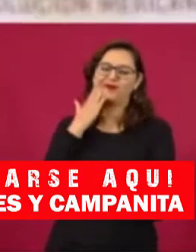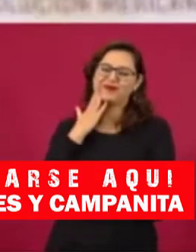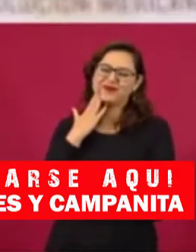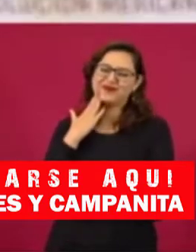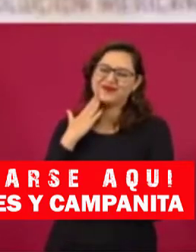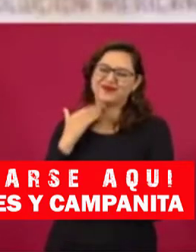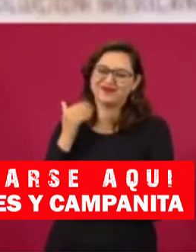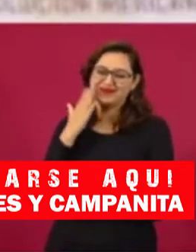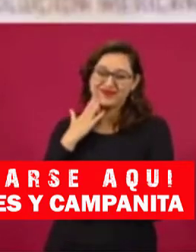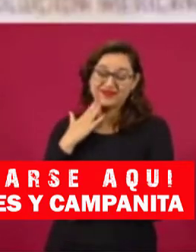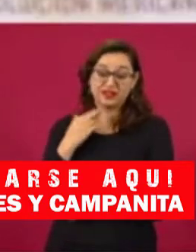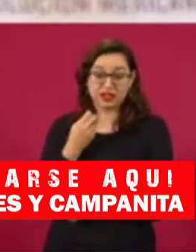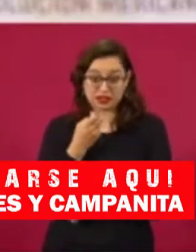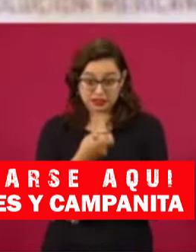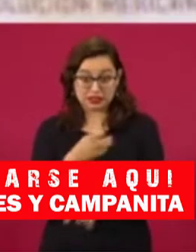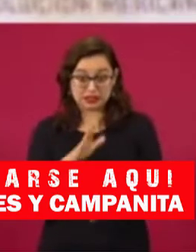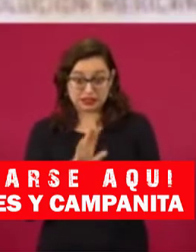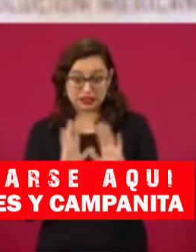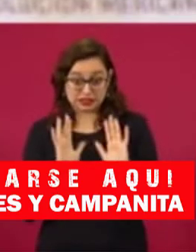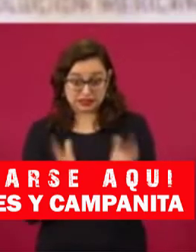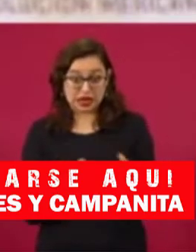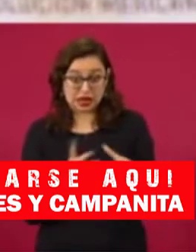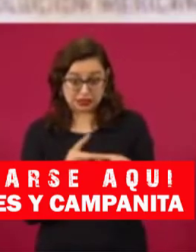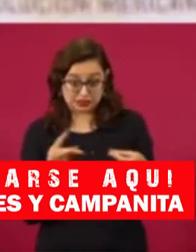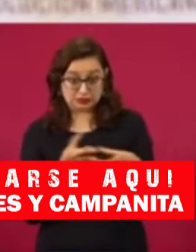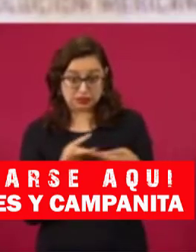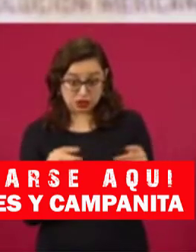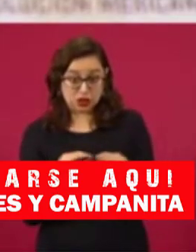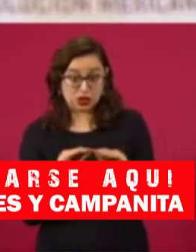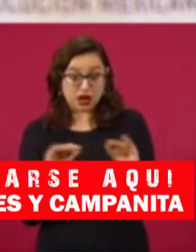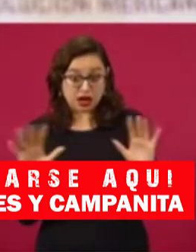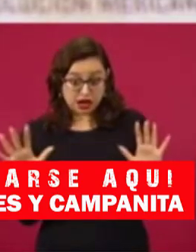pero ya se aclaró, ya lo aclaró.